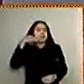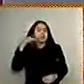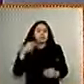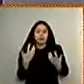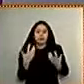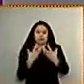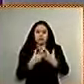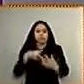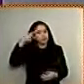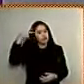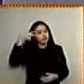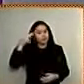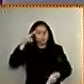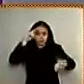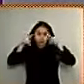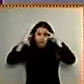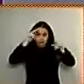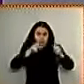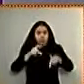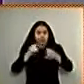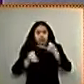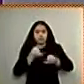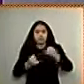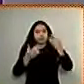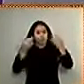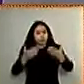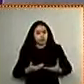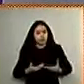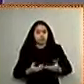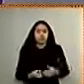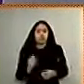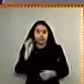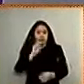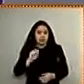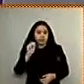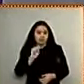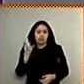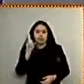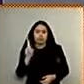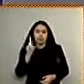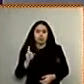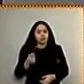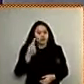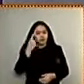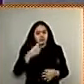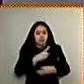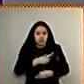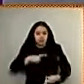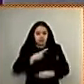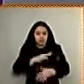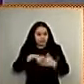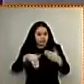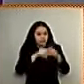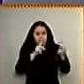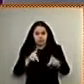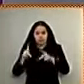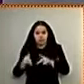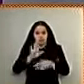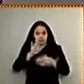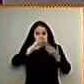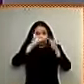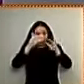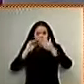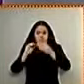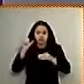Clubi. Hola queridos jugadores, bienvenidos a un nuevo fin de semana lleno de diversión y alegría para todos ustedes, donde sea que se encuentren. Y en esta